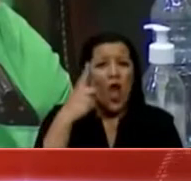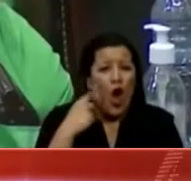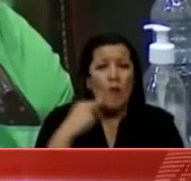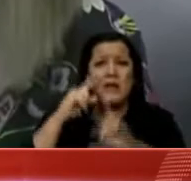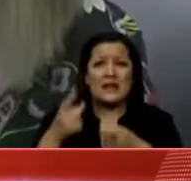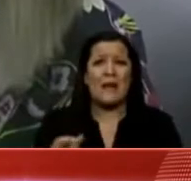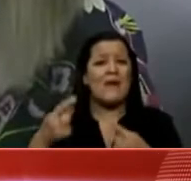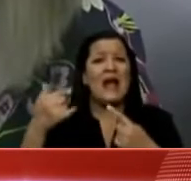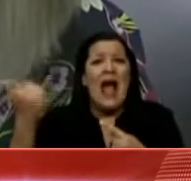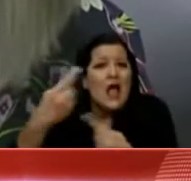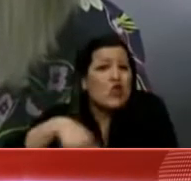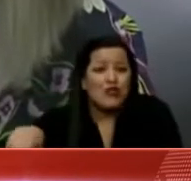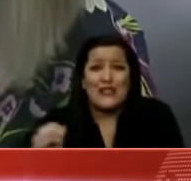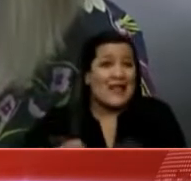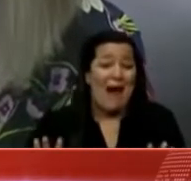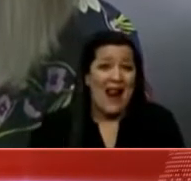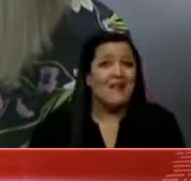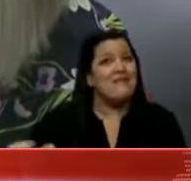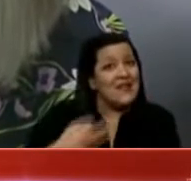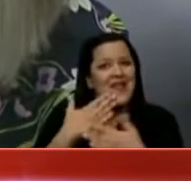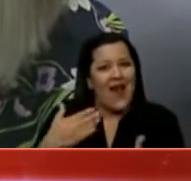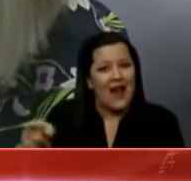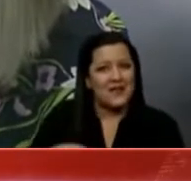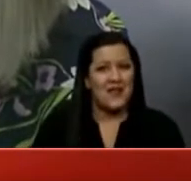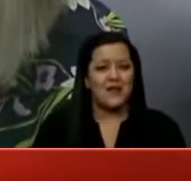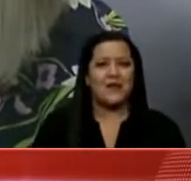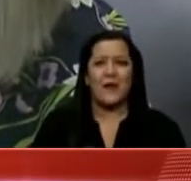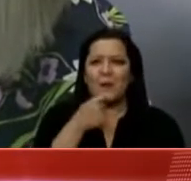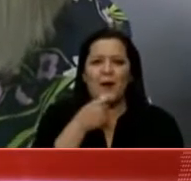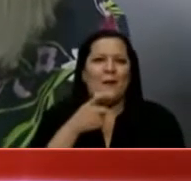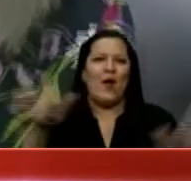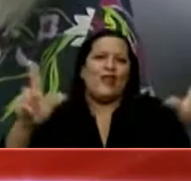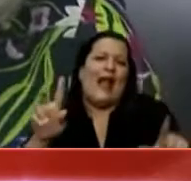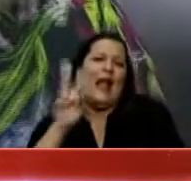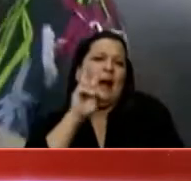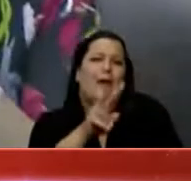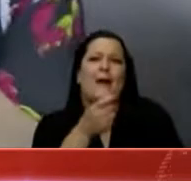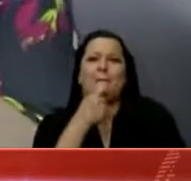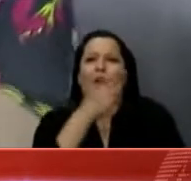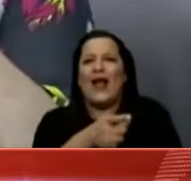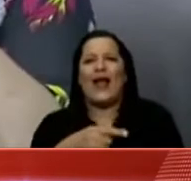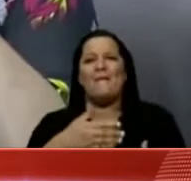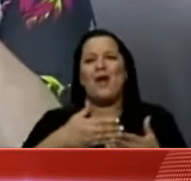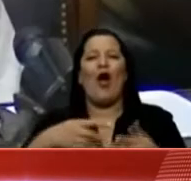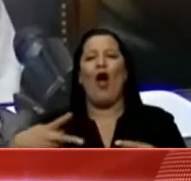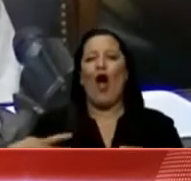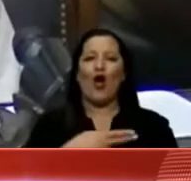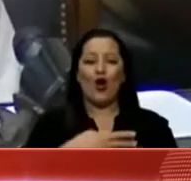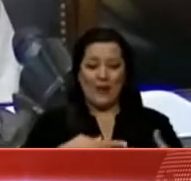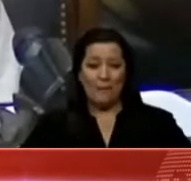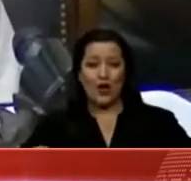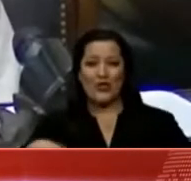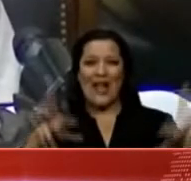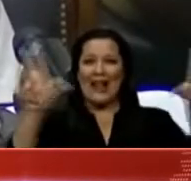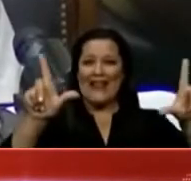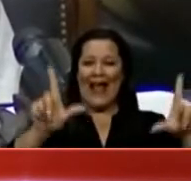que no se pague impuesto automáticamente vos cobres el monto. Entonces, por ejemplo, los que cobren de 150 mil a 170